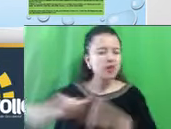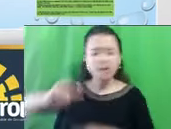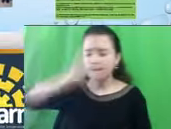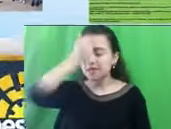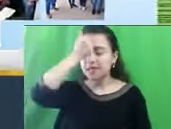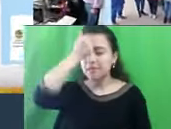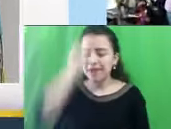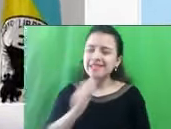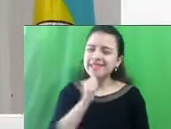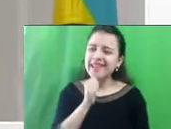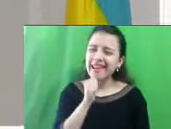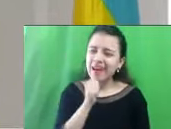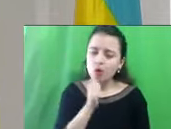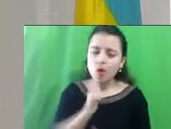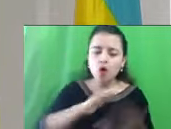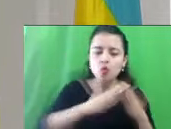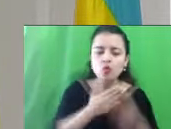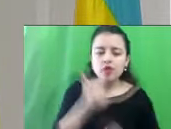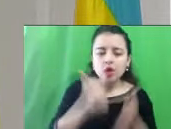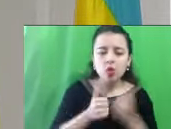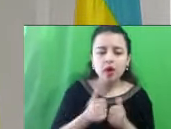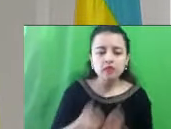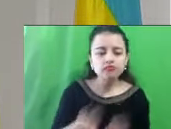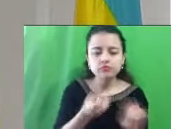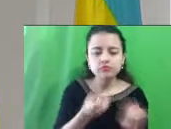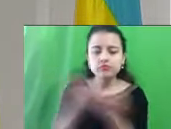requieran. Muchísimas gracias.